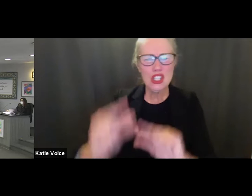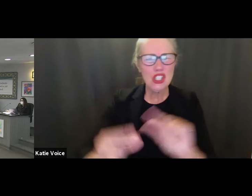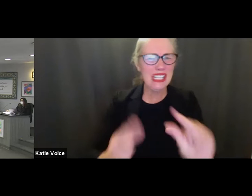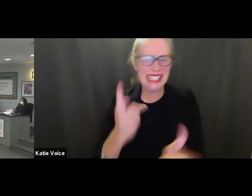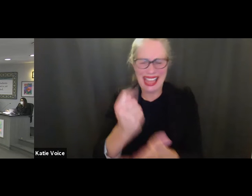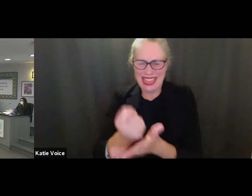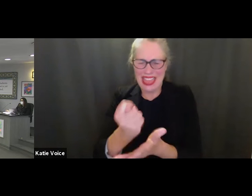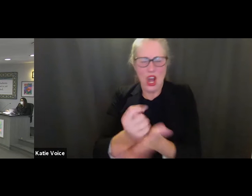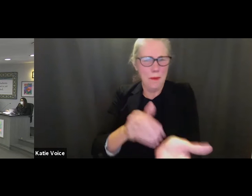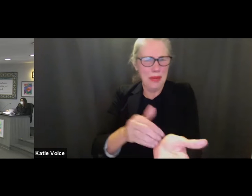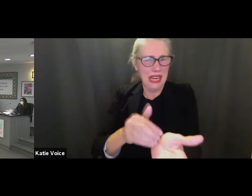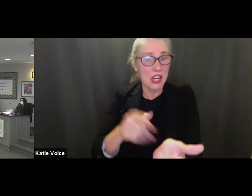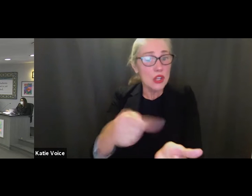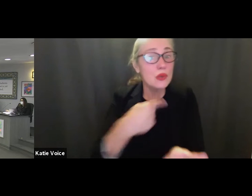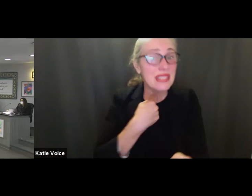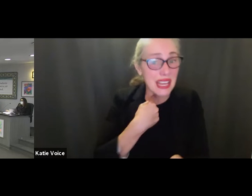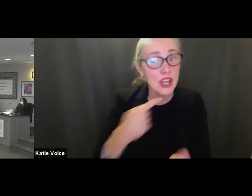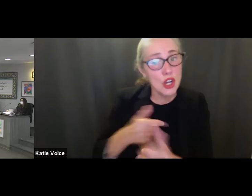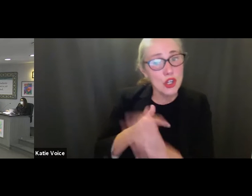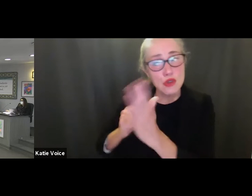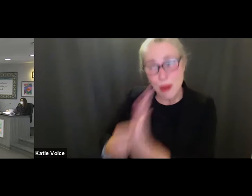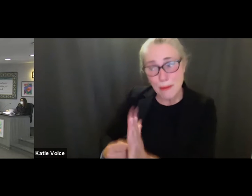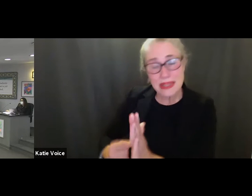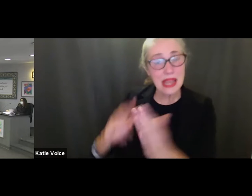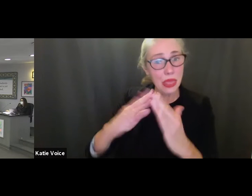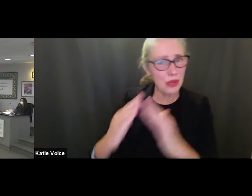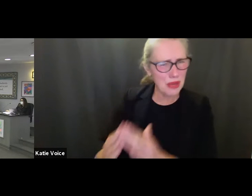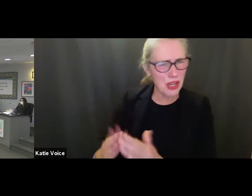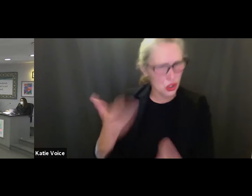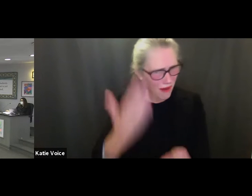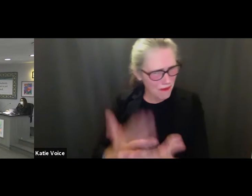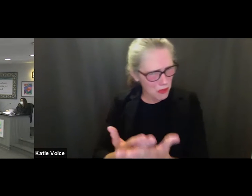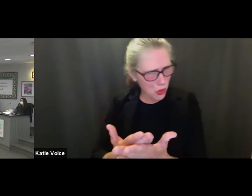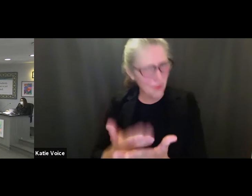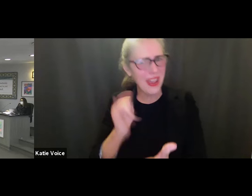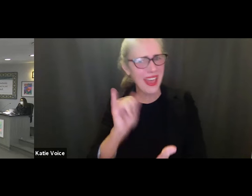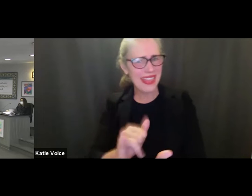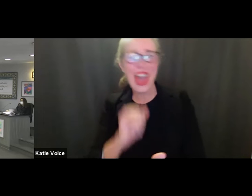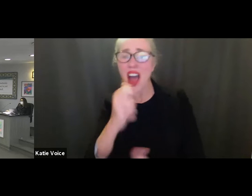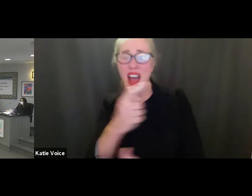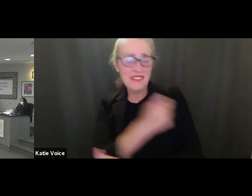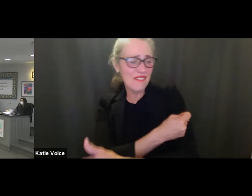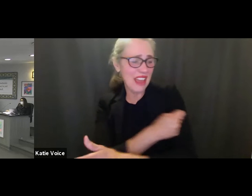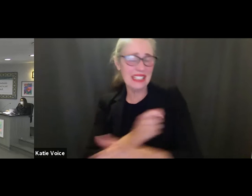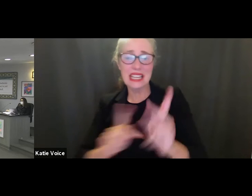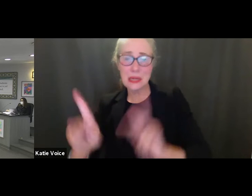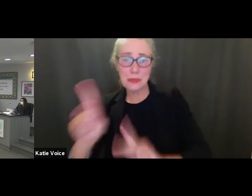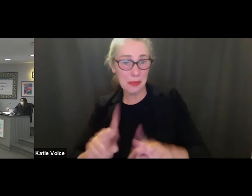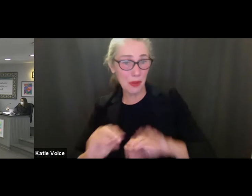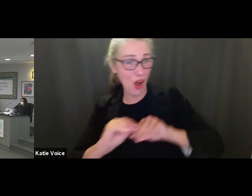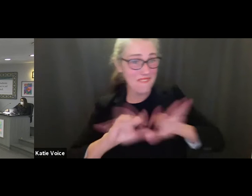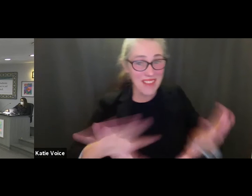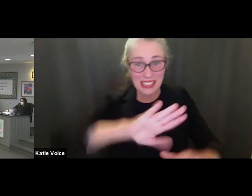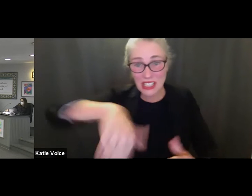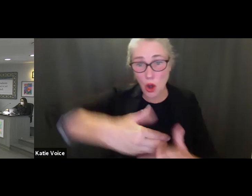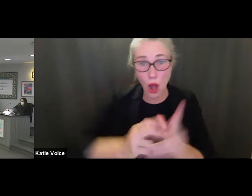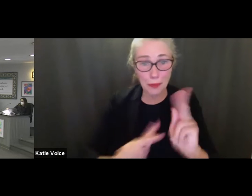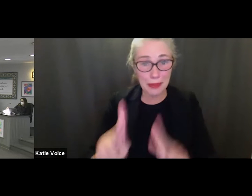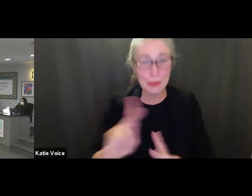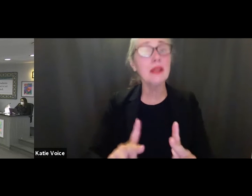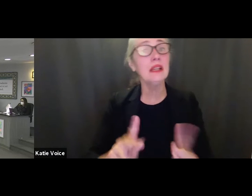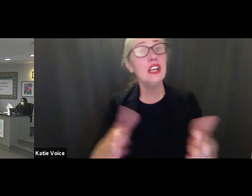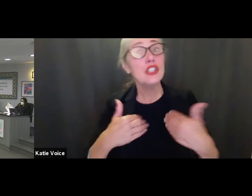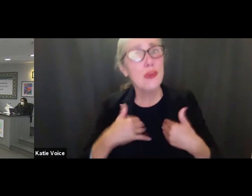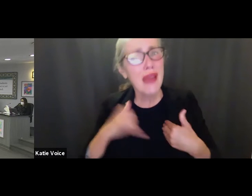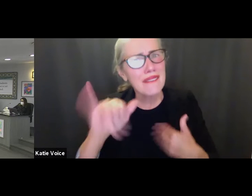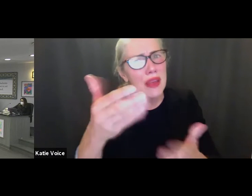de genética experimental? Usted dijo que usted es la voz de la comunidad. ¿Tiene usted pruebas de que el COVID está afectando a toda